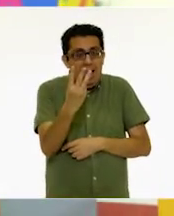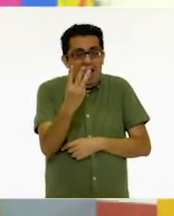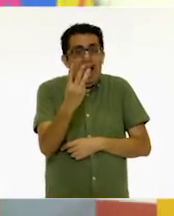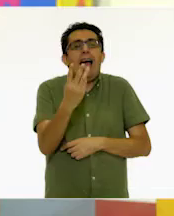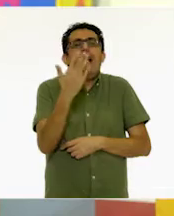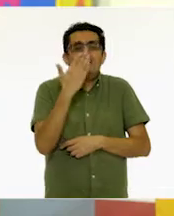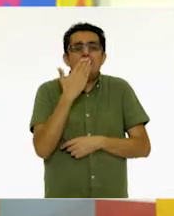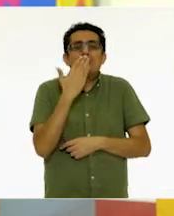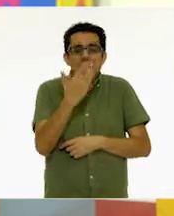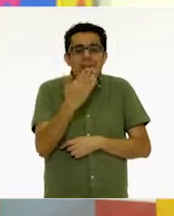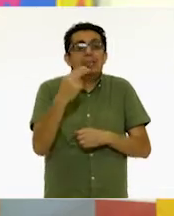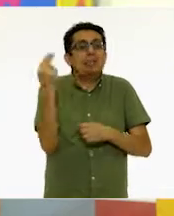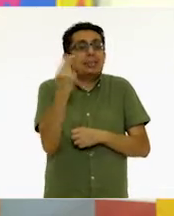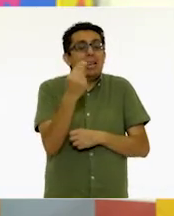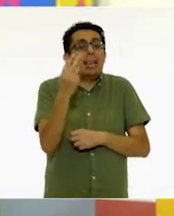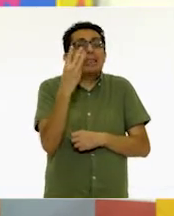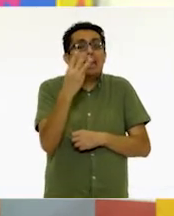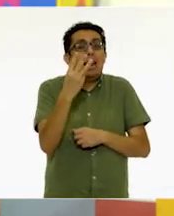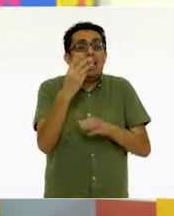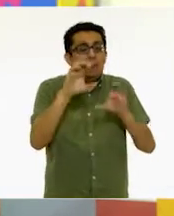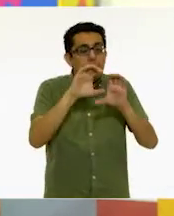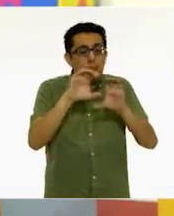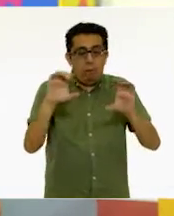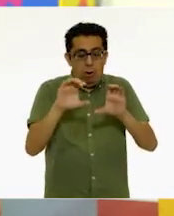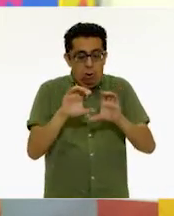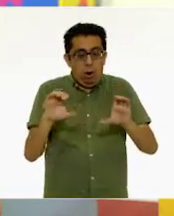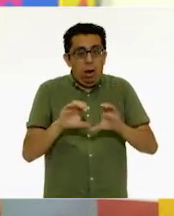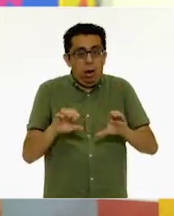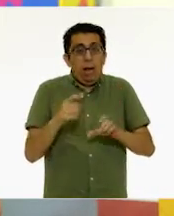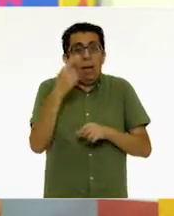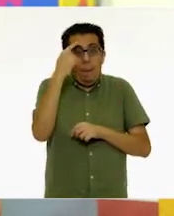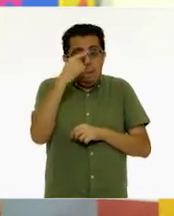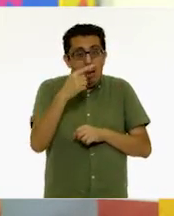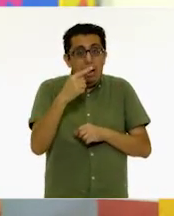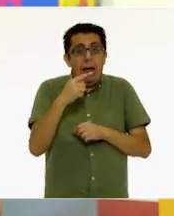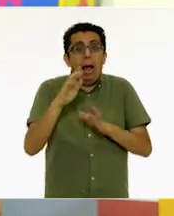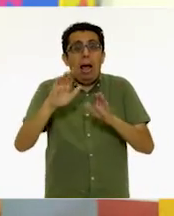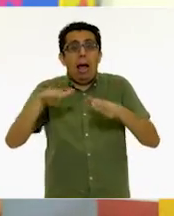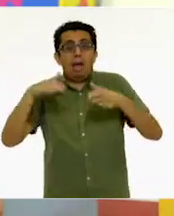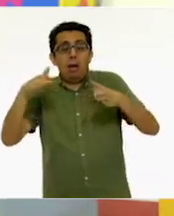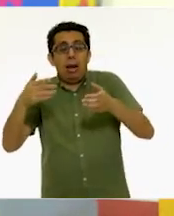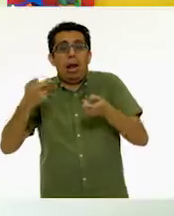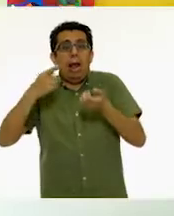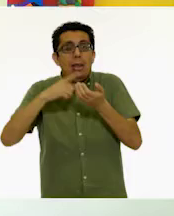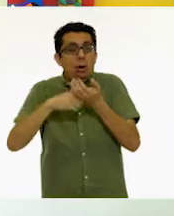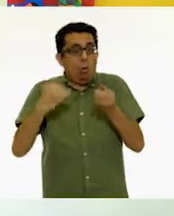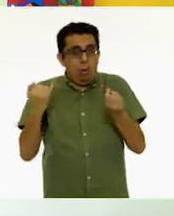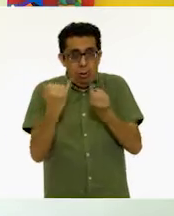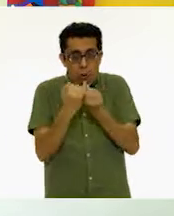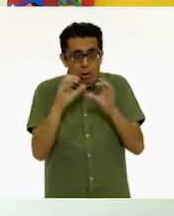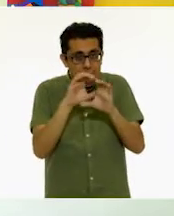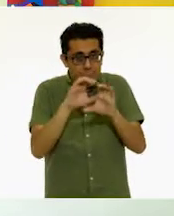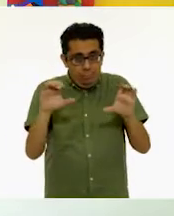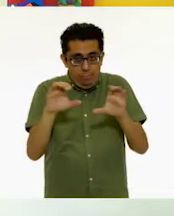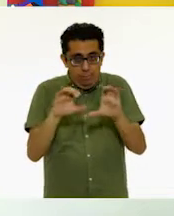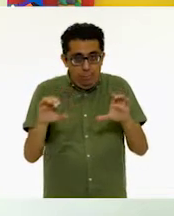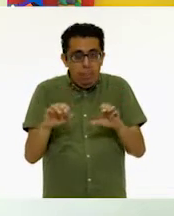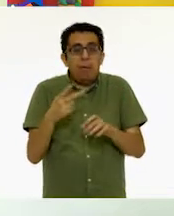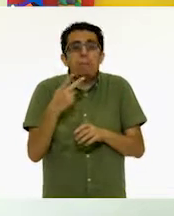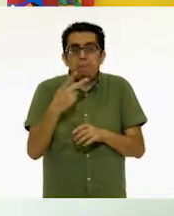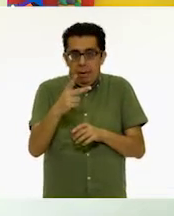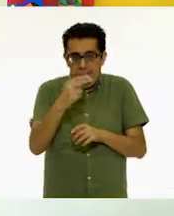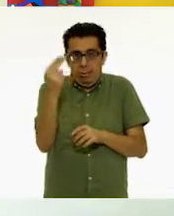¡Perfecto! Necesitamos tres bloques para tener la misma cantidad dentro y fuera del aro. Muy bien. Pero lo